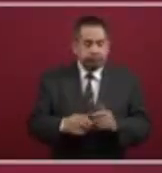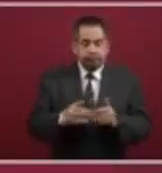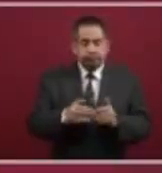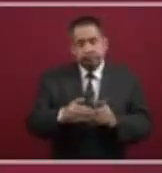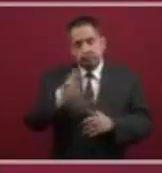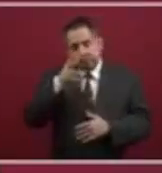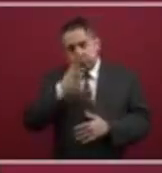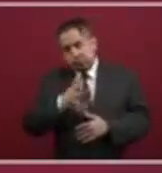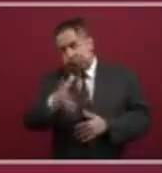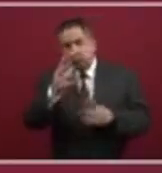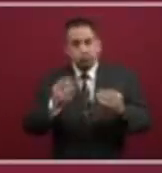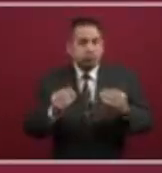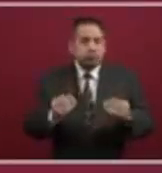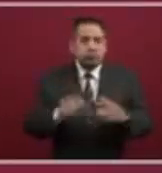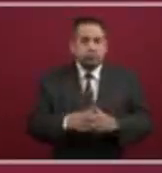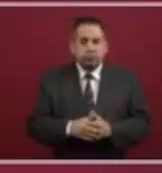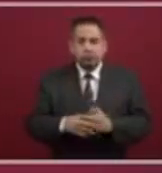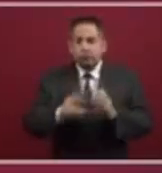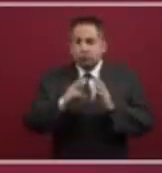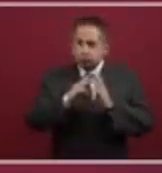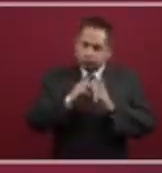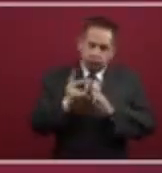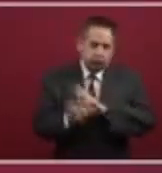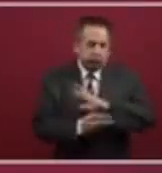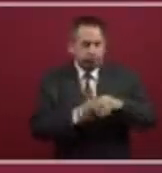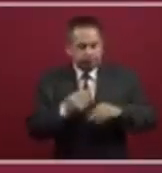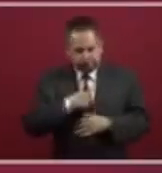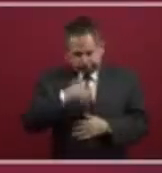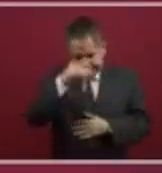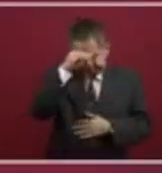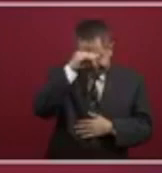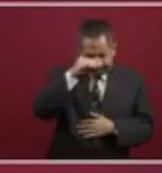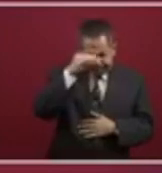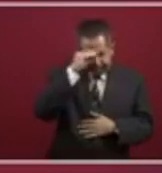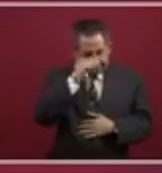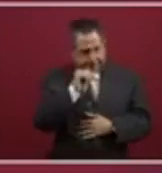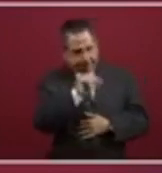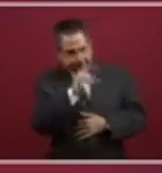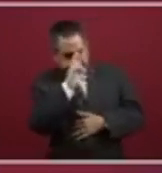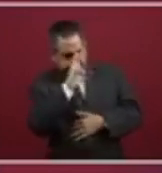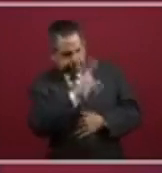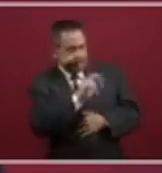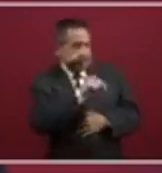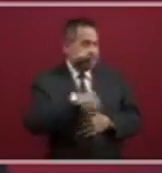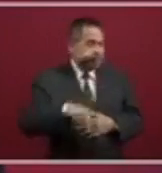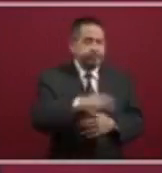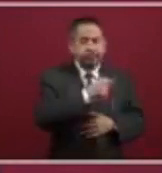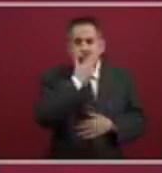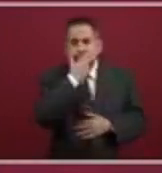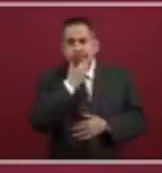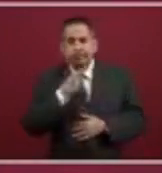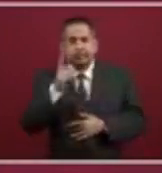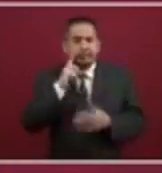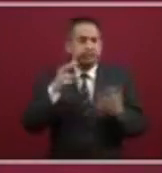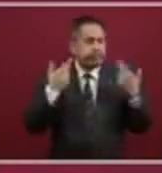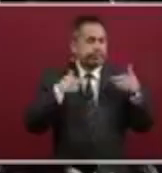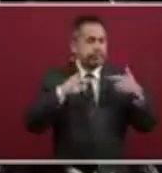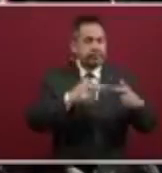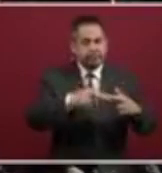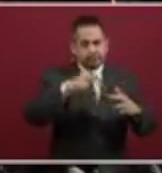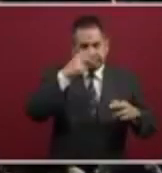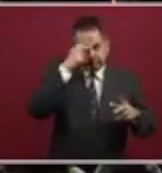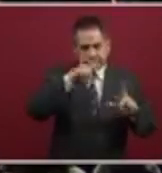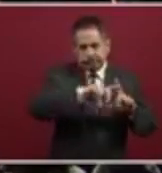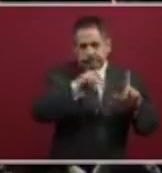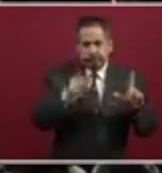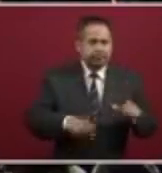rumbo, el de la revalorización de las maestras y maestros de México, como acaba de